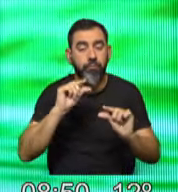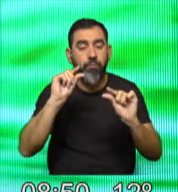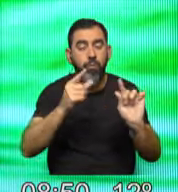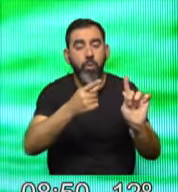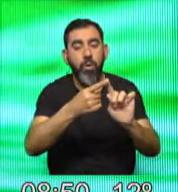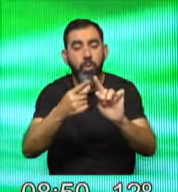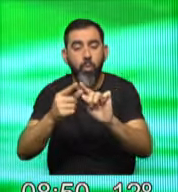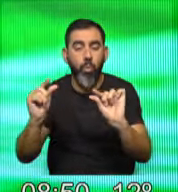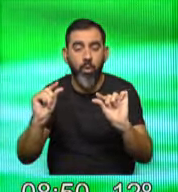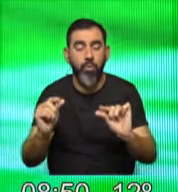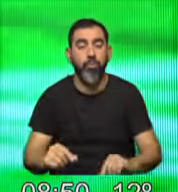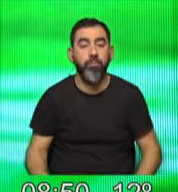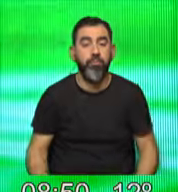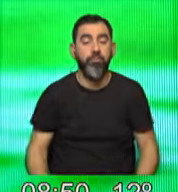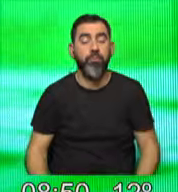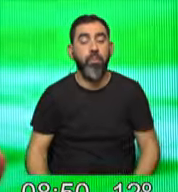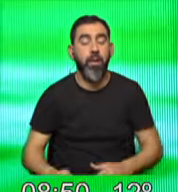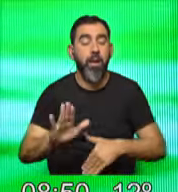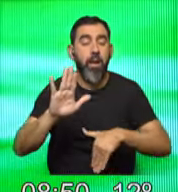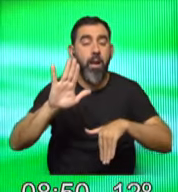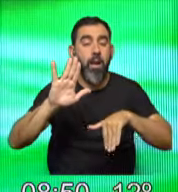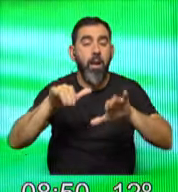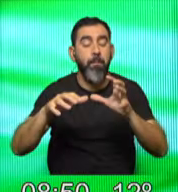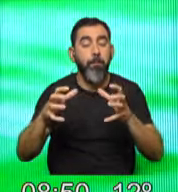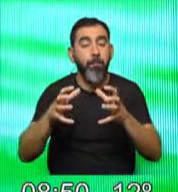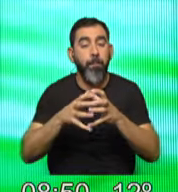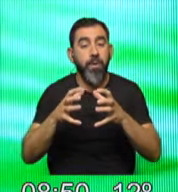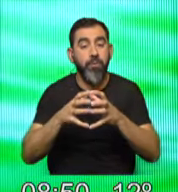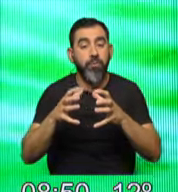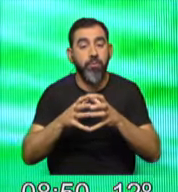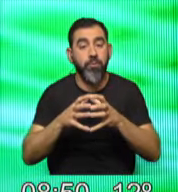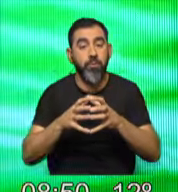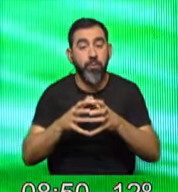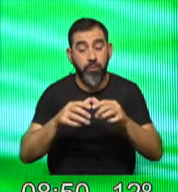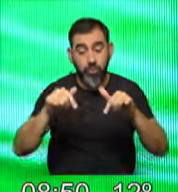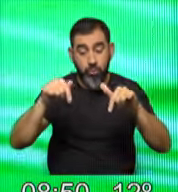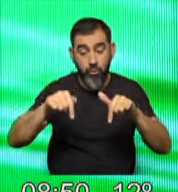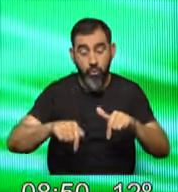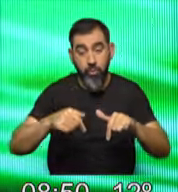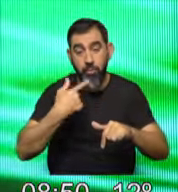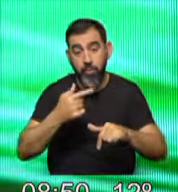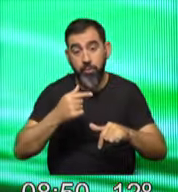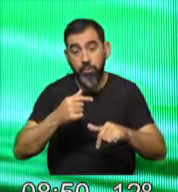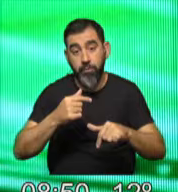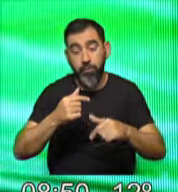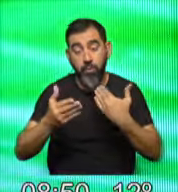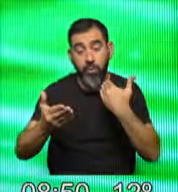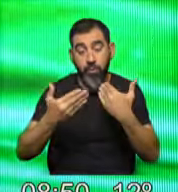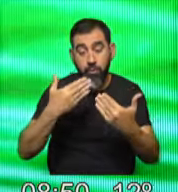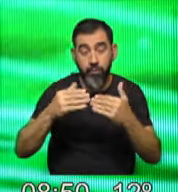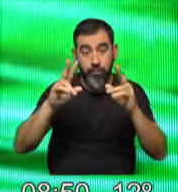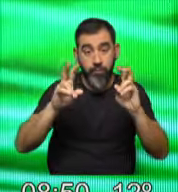muy pobre No este la mayoría de los grupos en que estamos participando hoy si hoy sacas una foto de la conversación